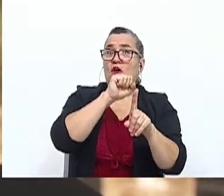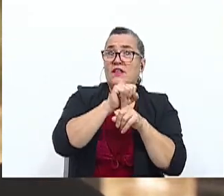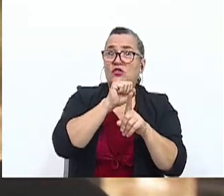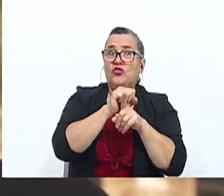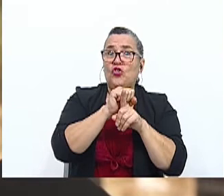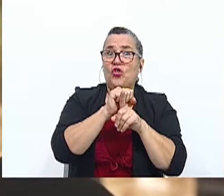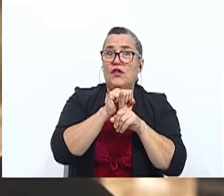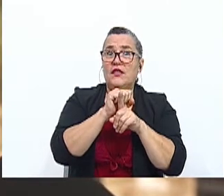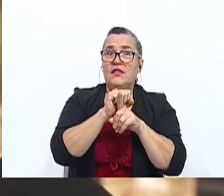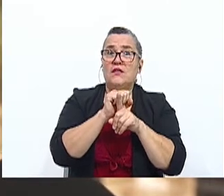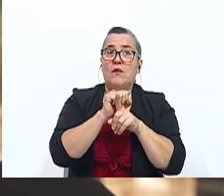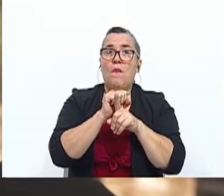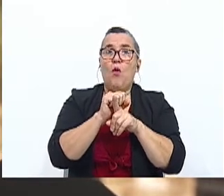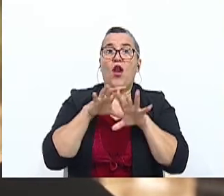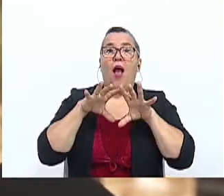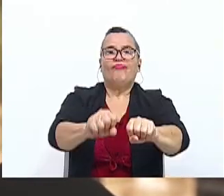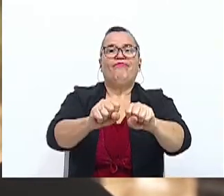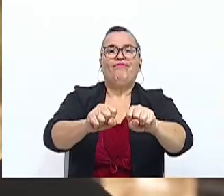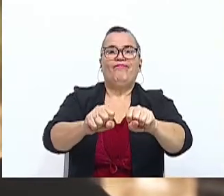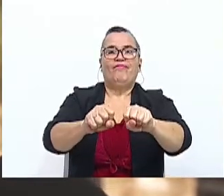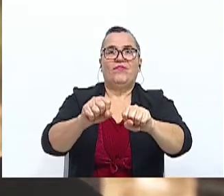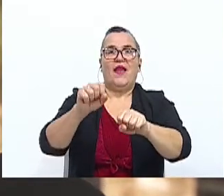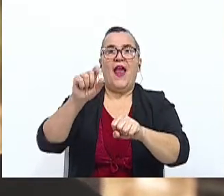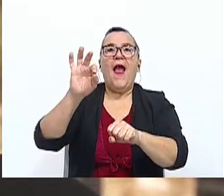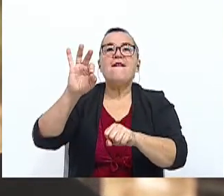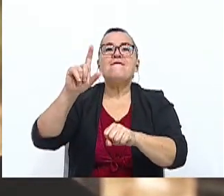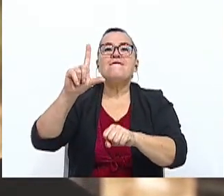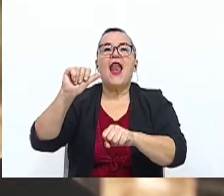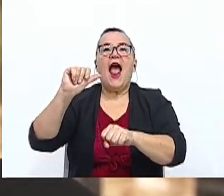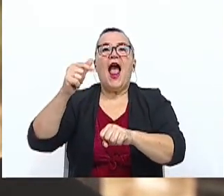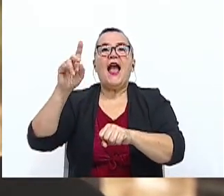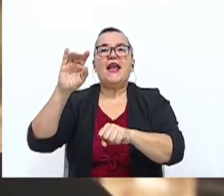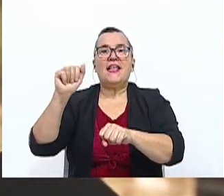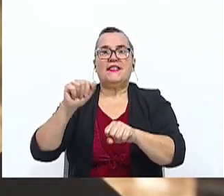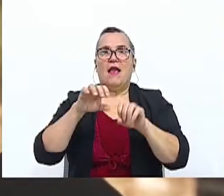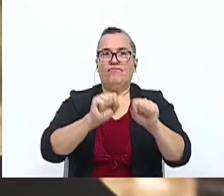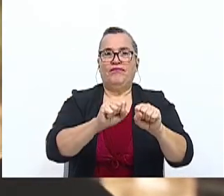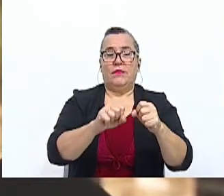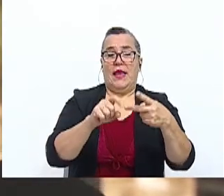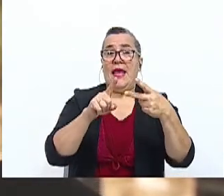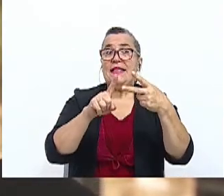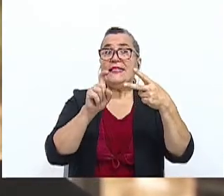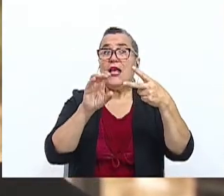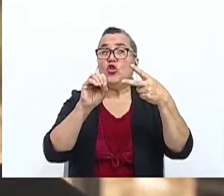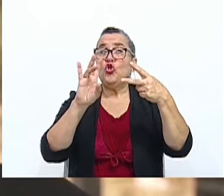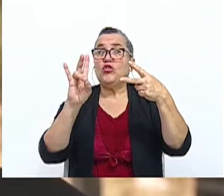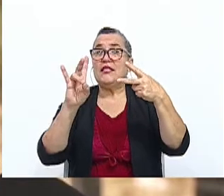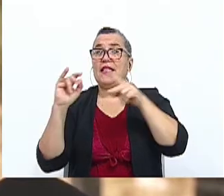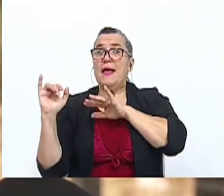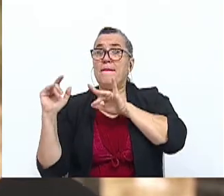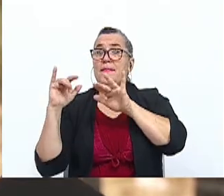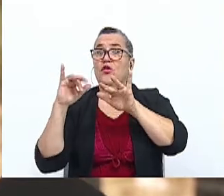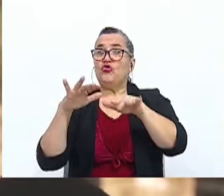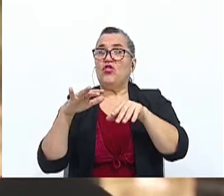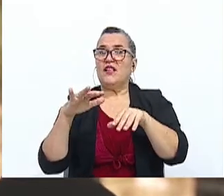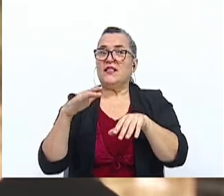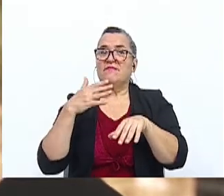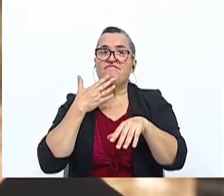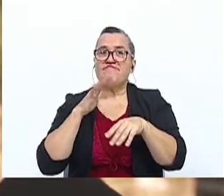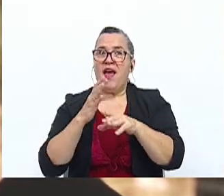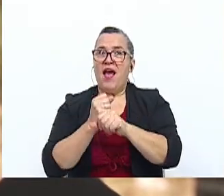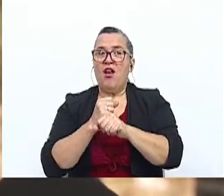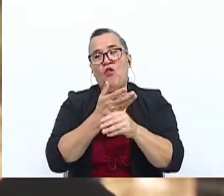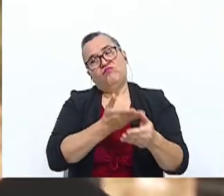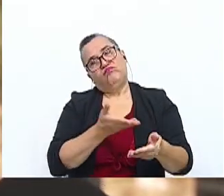por modalidad de flagrancia al Ministerio Público, 107 personas con estatus migratorio irregular puestos a la orden